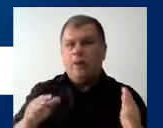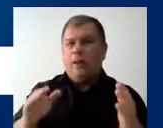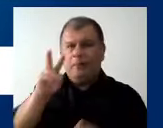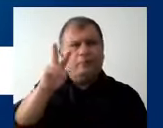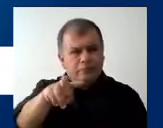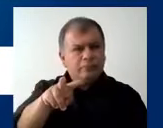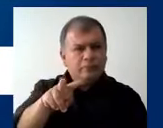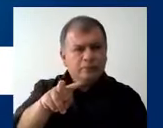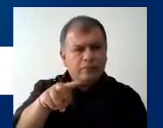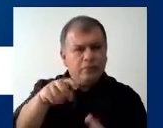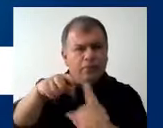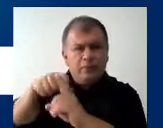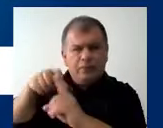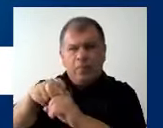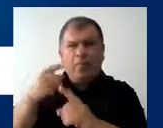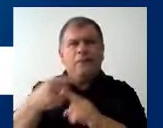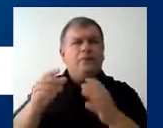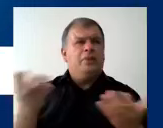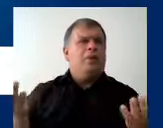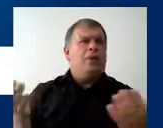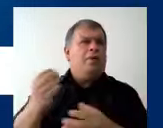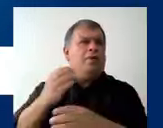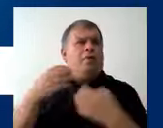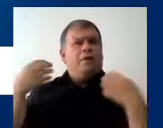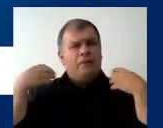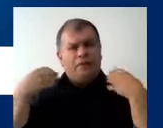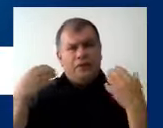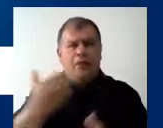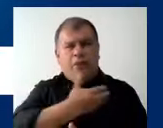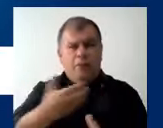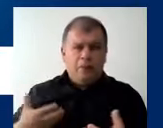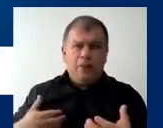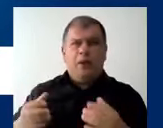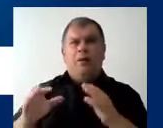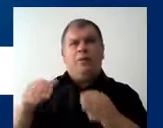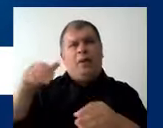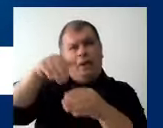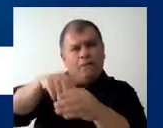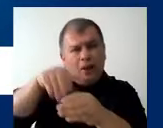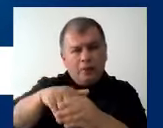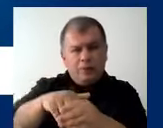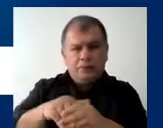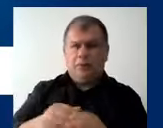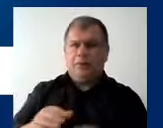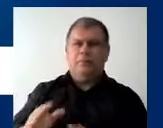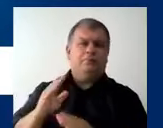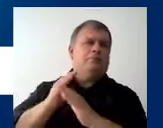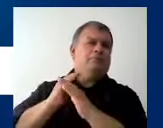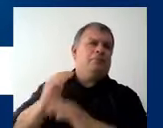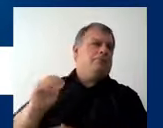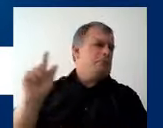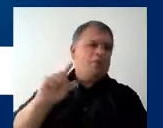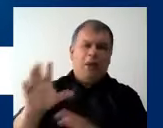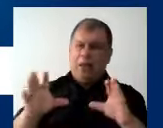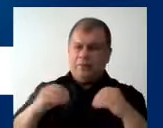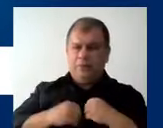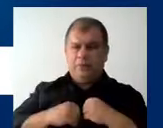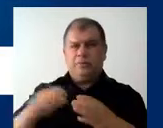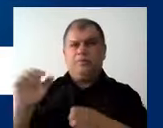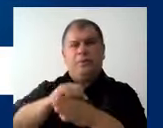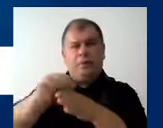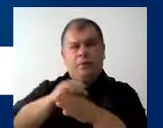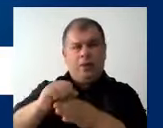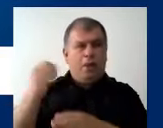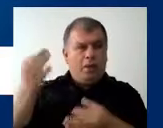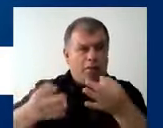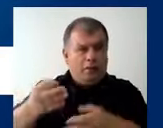día diversas entidades públicas o diversas entidades financieras que nieguen la capacidad jurídica de una